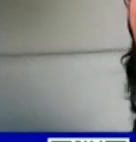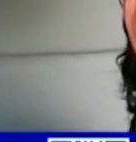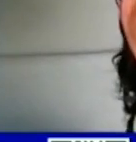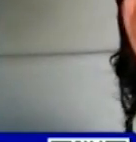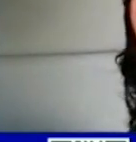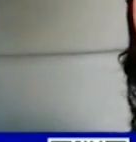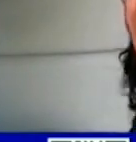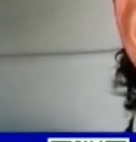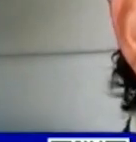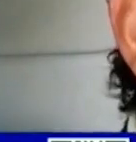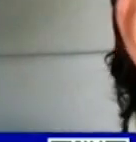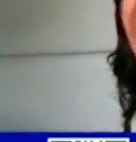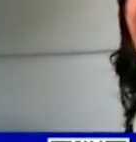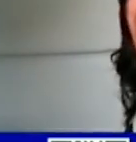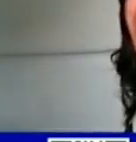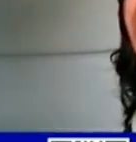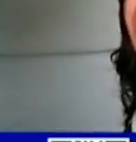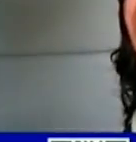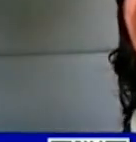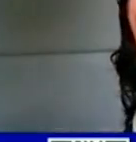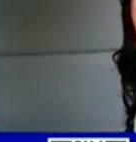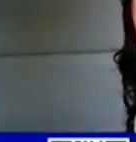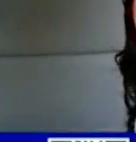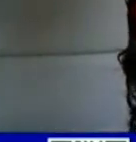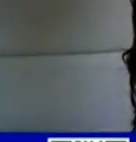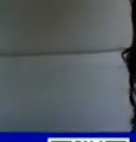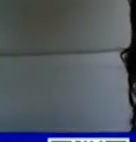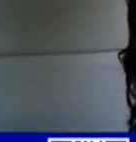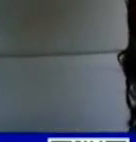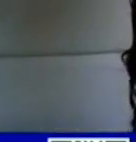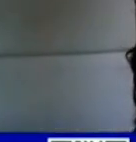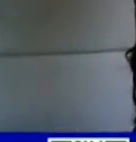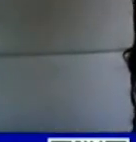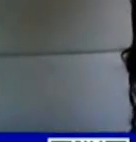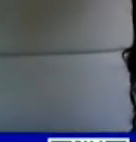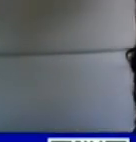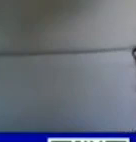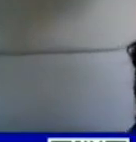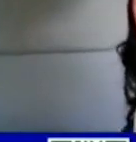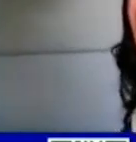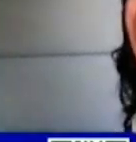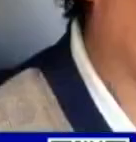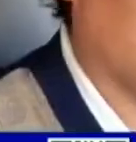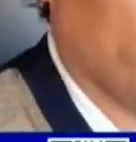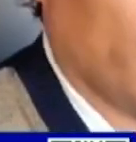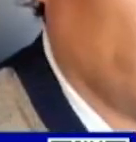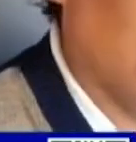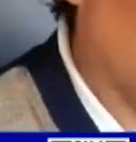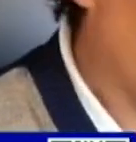sabes no sé hasta la zona sur San Miguel